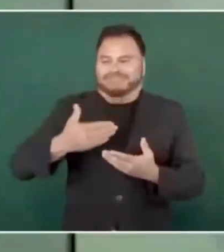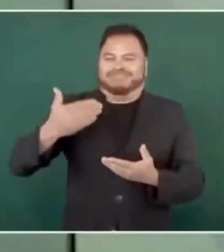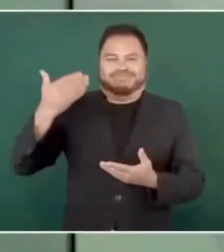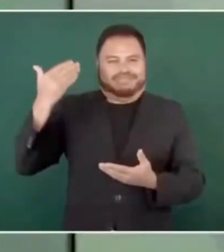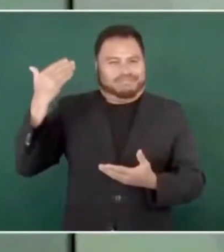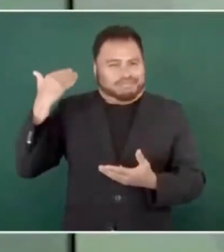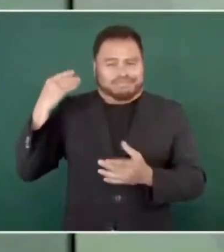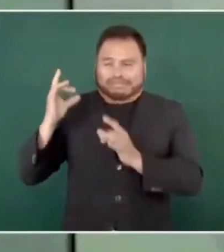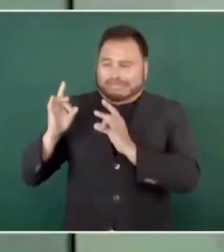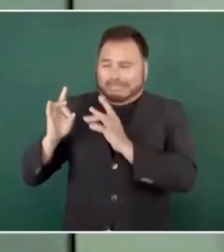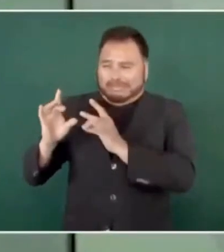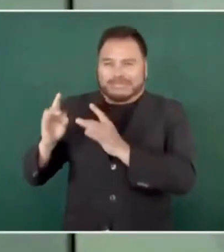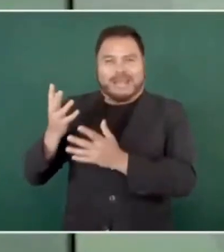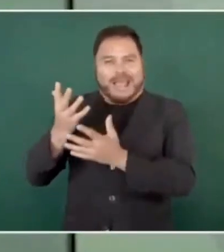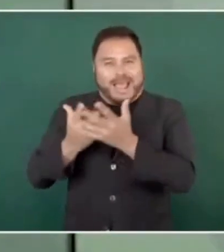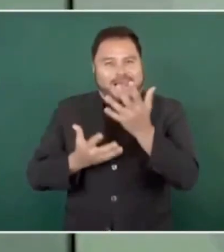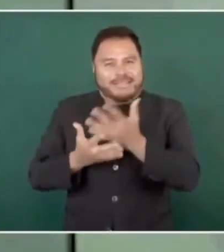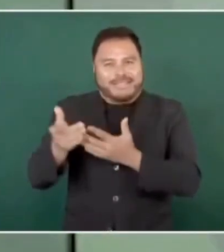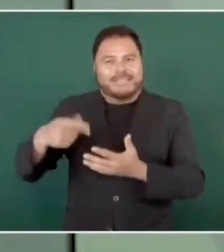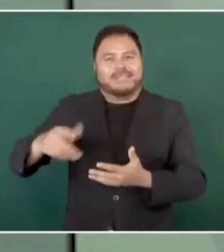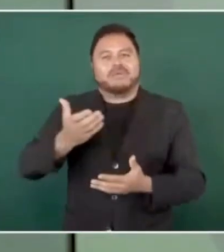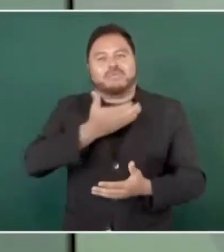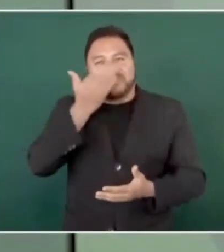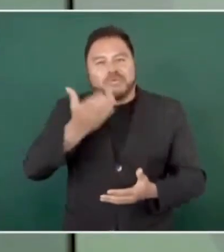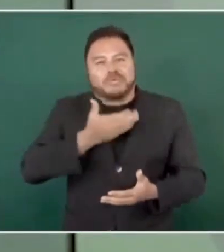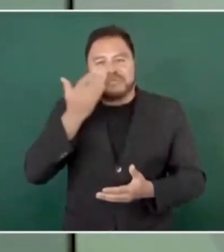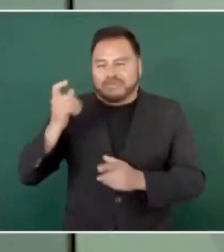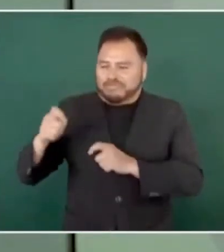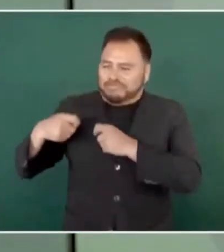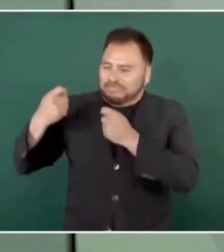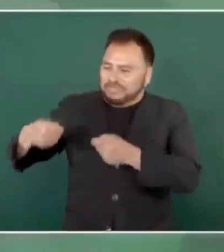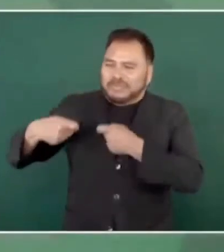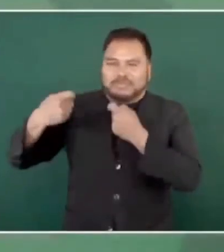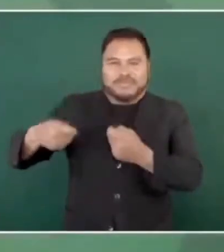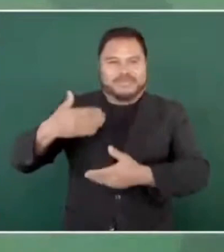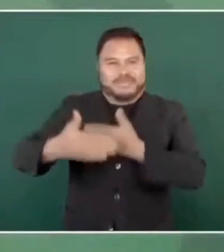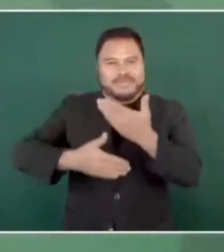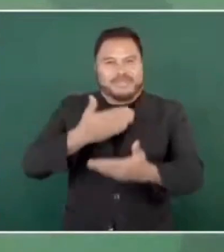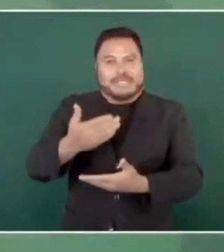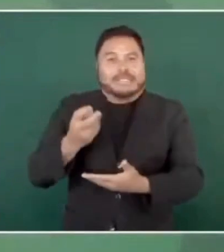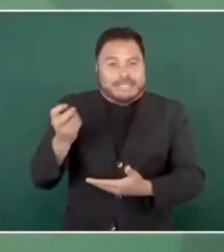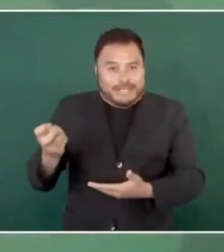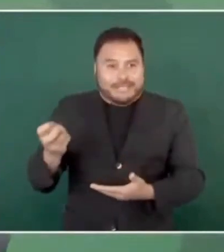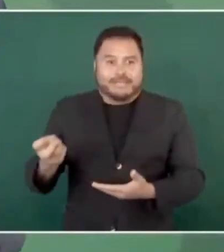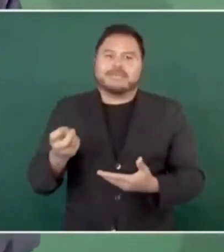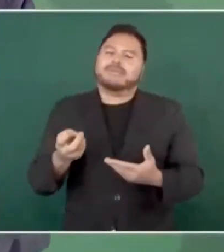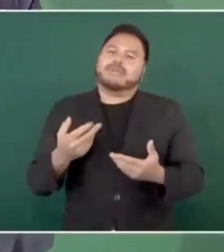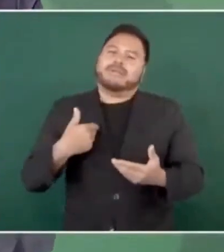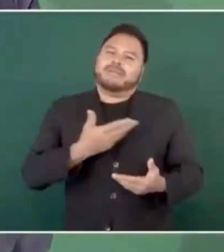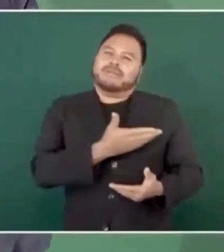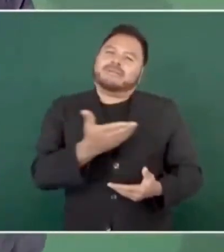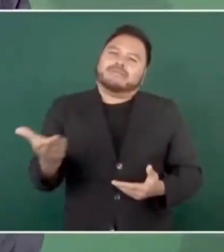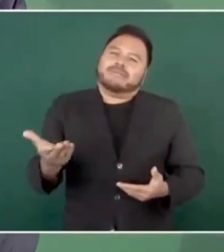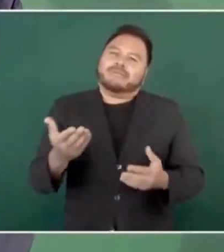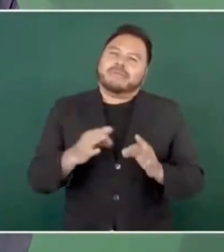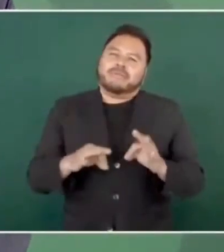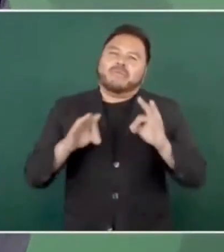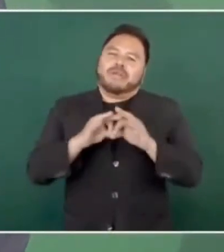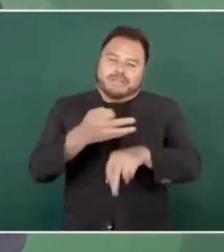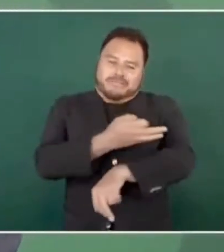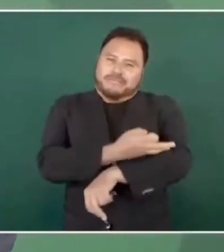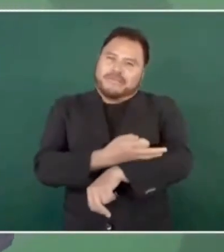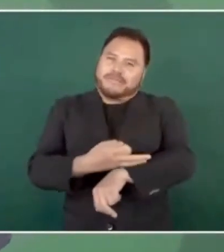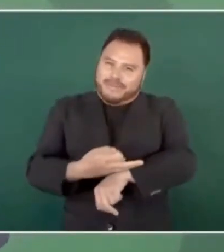con nuestras costumbres, nuestras tradiciones, la importancia que tiene para nosotros la familia,